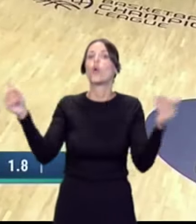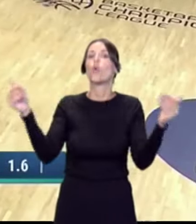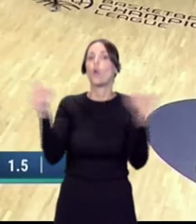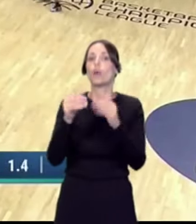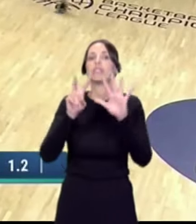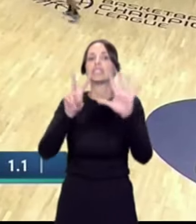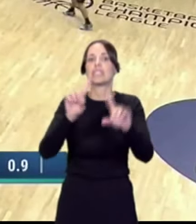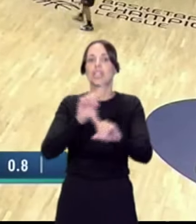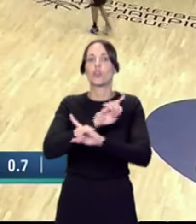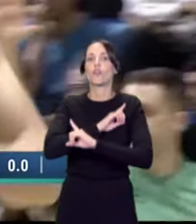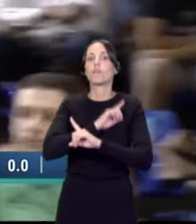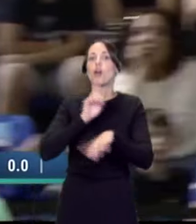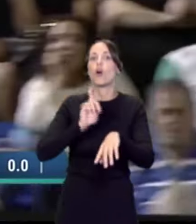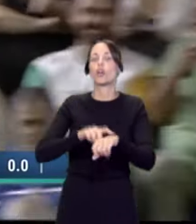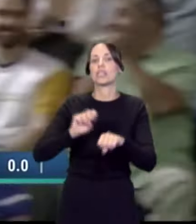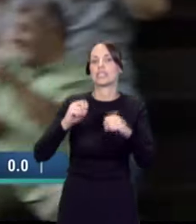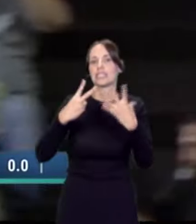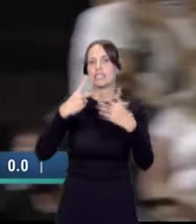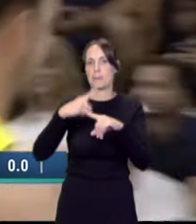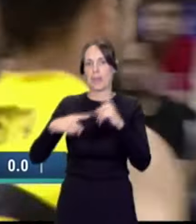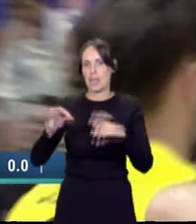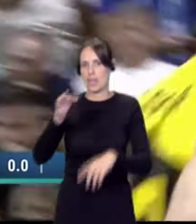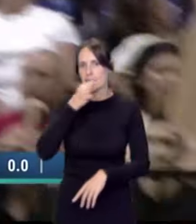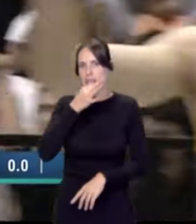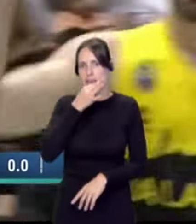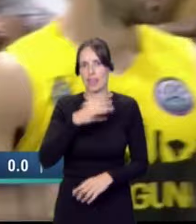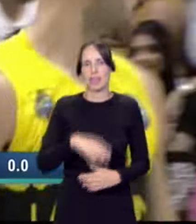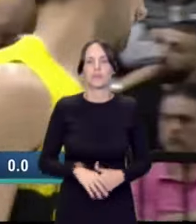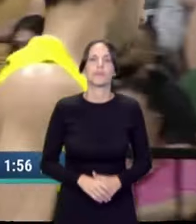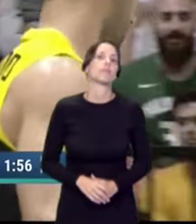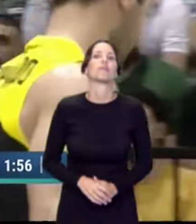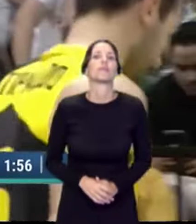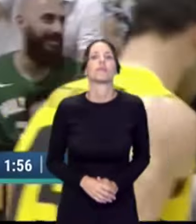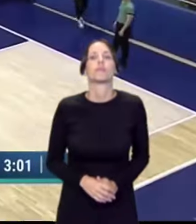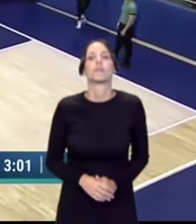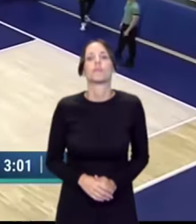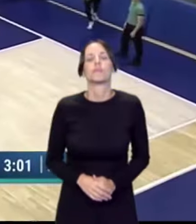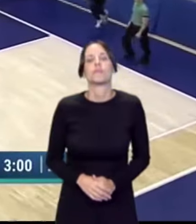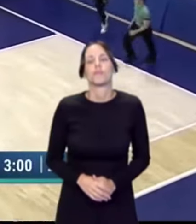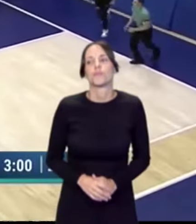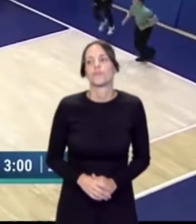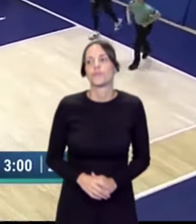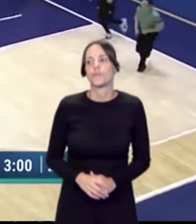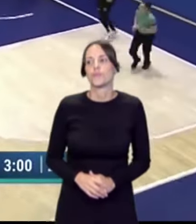7 de noviembre a las 7:30 de la tarde.